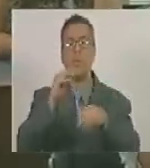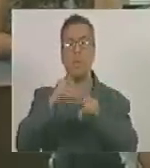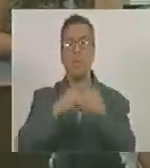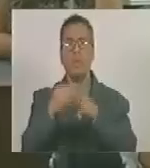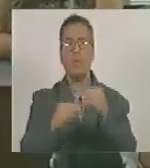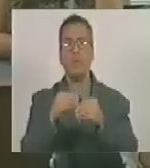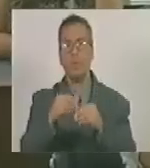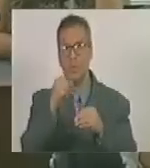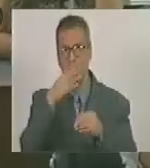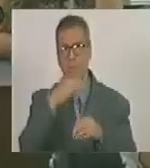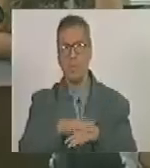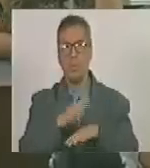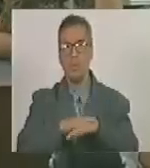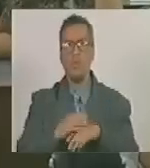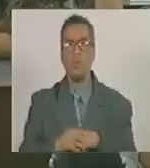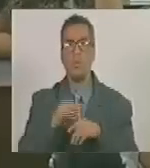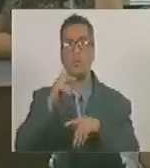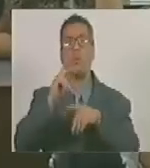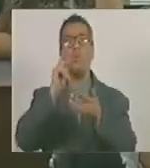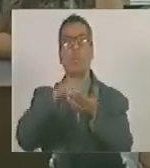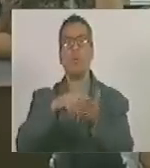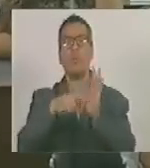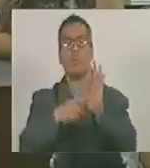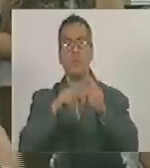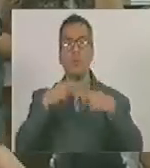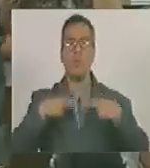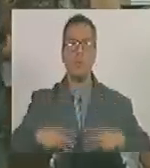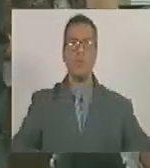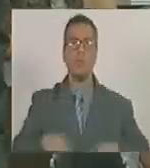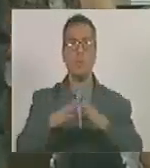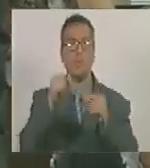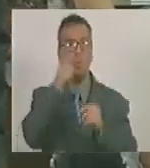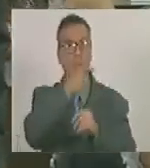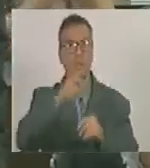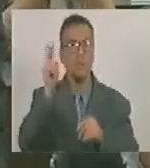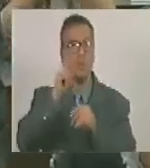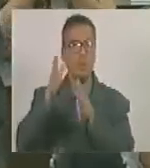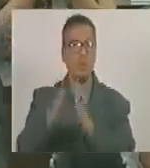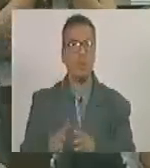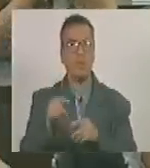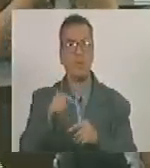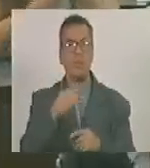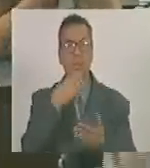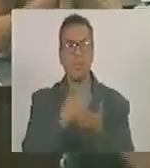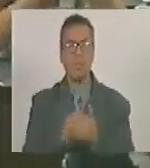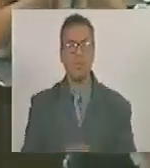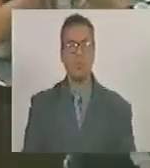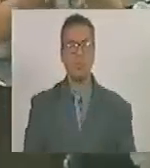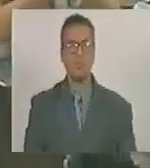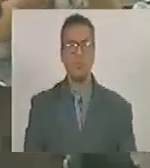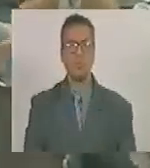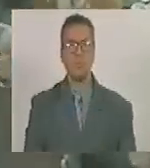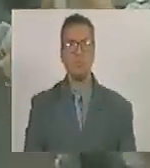acontecimiento extraordinario que va a ilustrar la vida de todos los venezolanos y venezolanas. Muchas gracias.